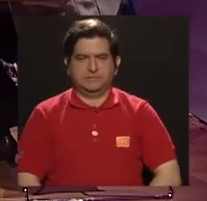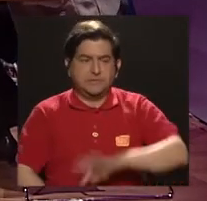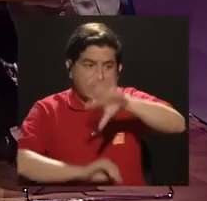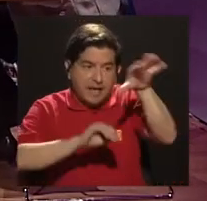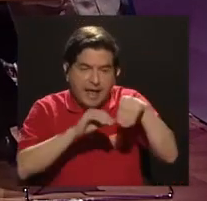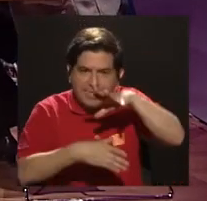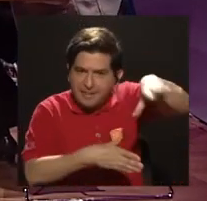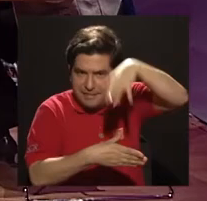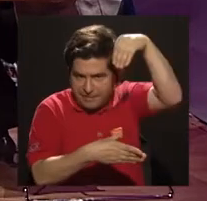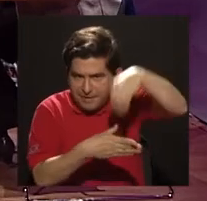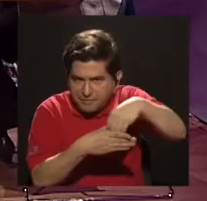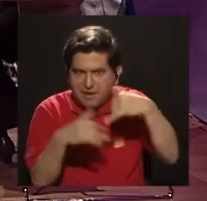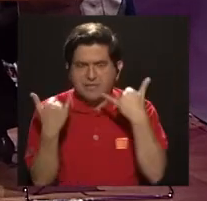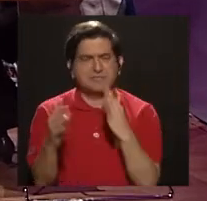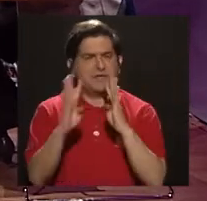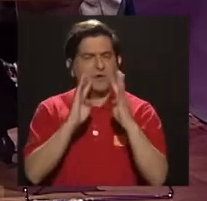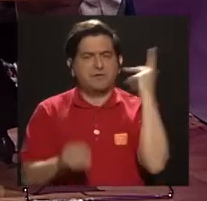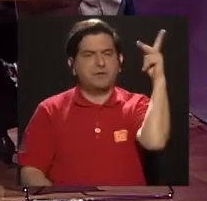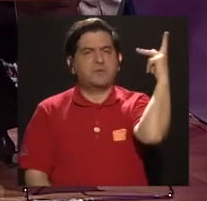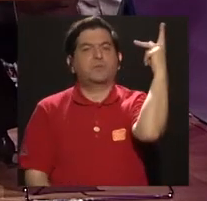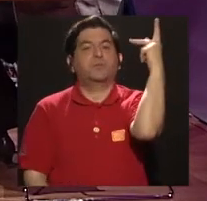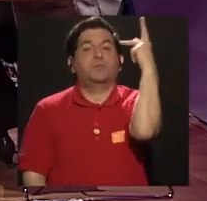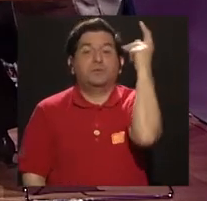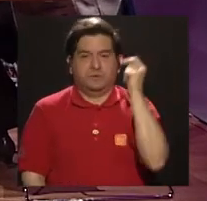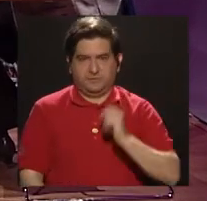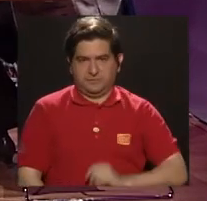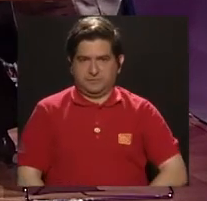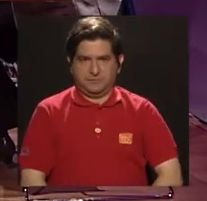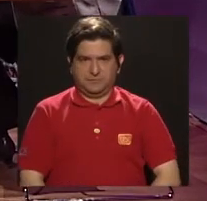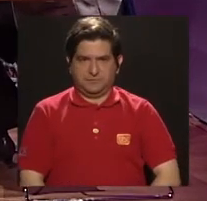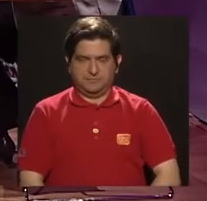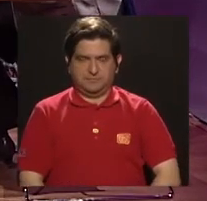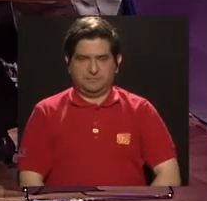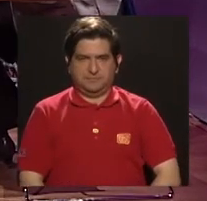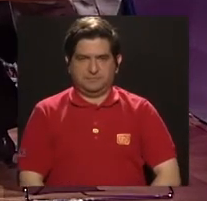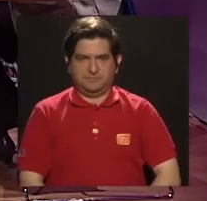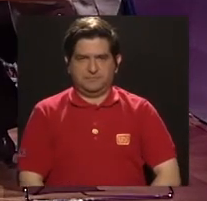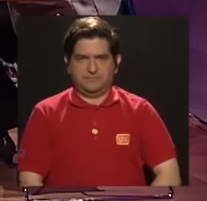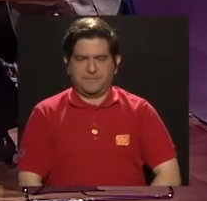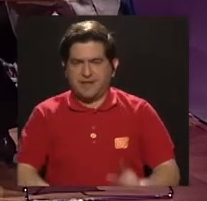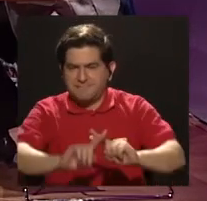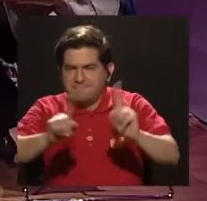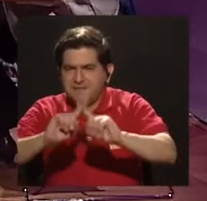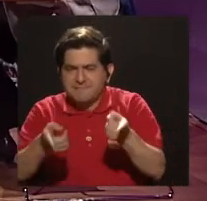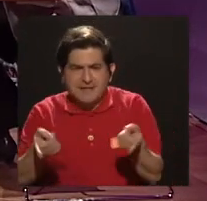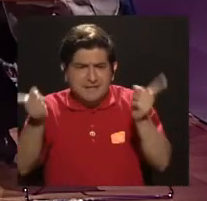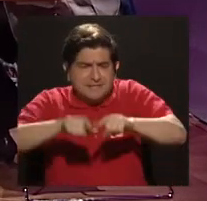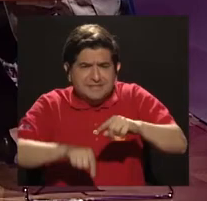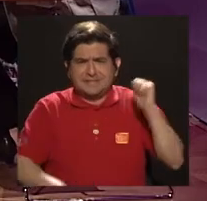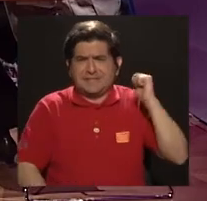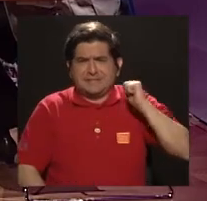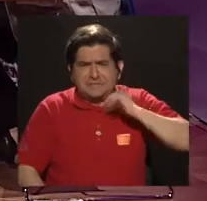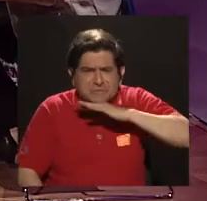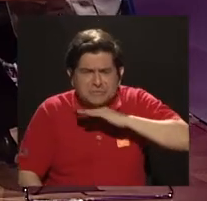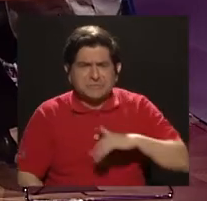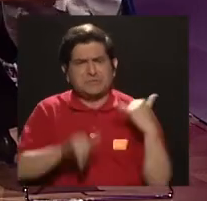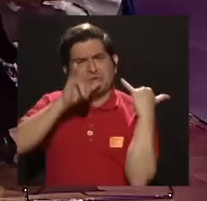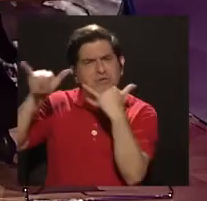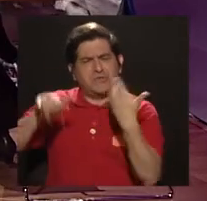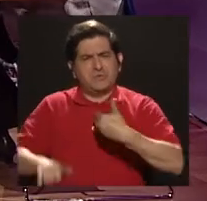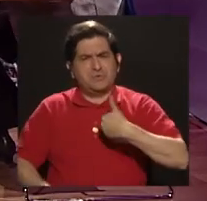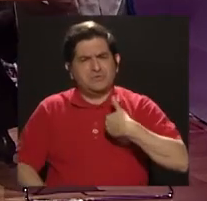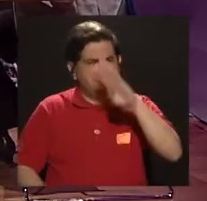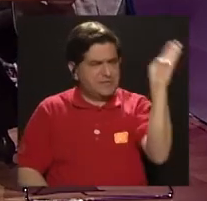ese contexto bueno hablemos un poco de lo político hablemos un poco de la gran cantidad de casos de corrupción y denuncias que hay en brasil